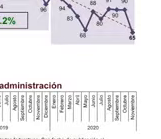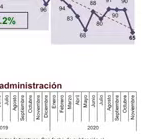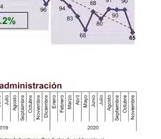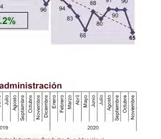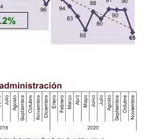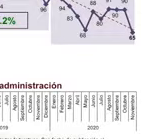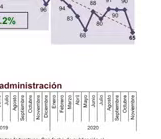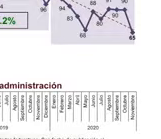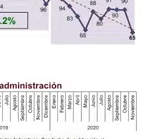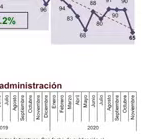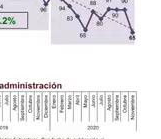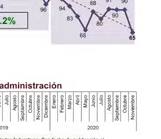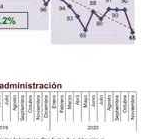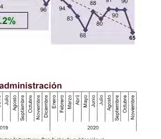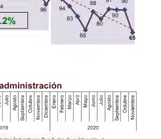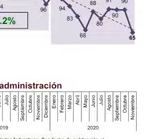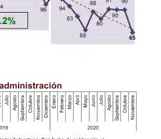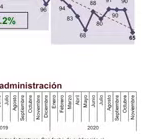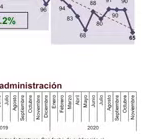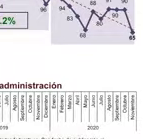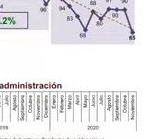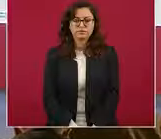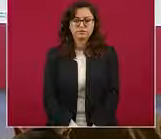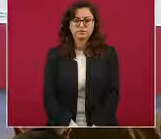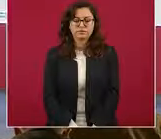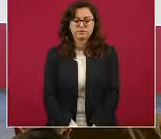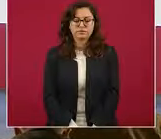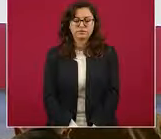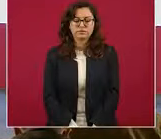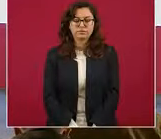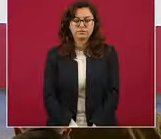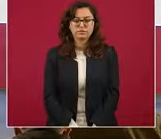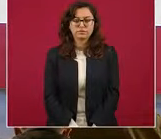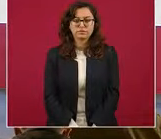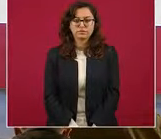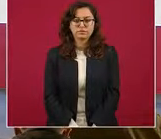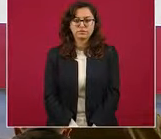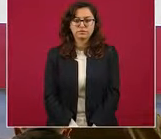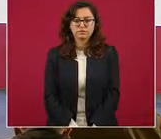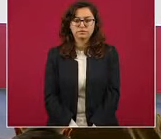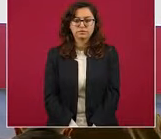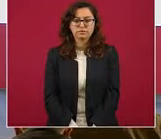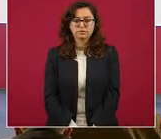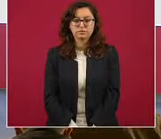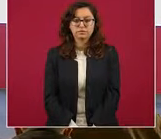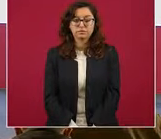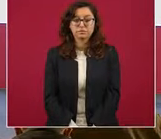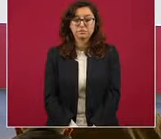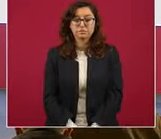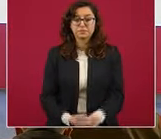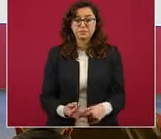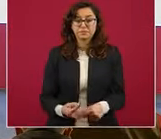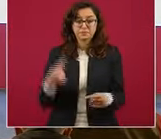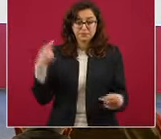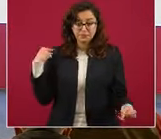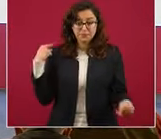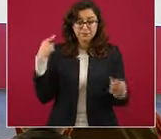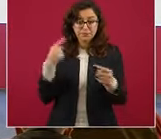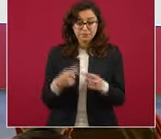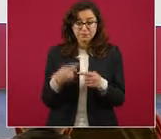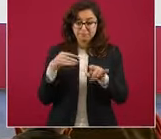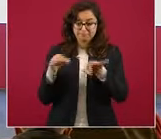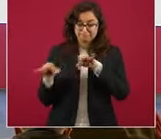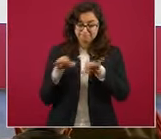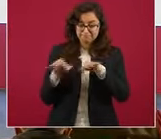y el apoyo siempre de la Guardia Nacional. Siguiente. Aquí hay algunos resultados de este